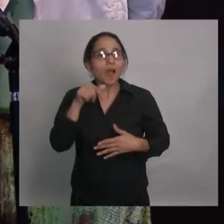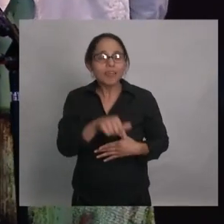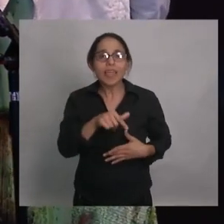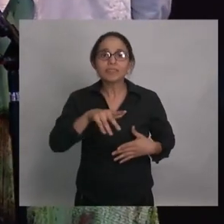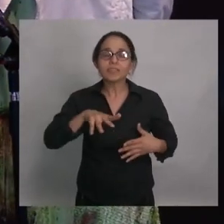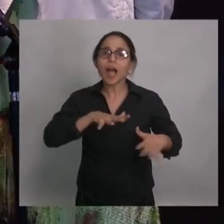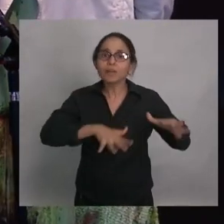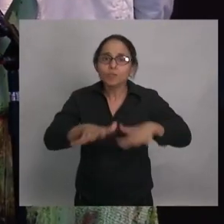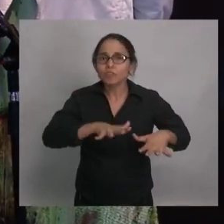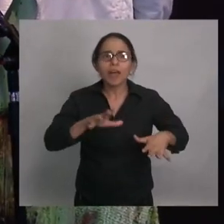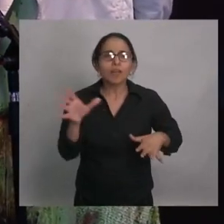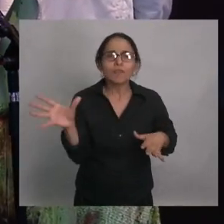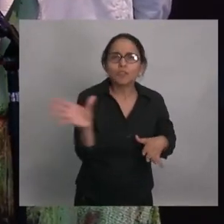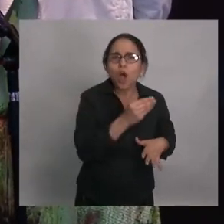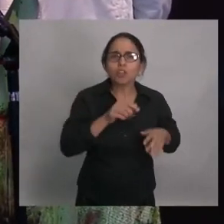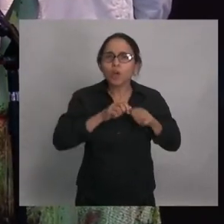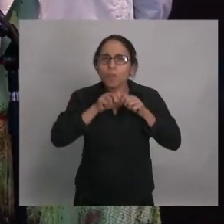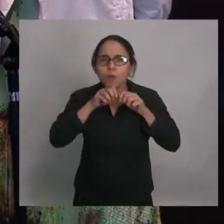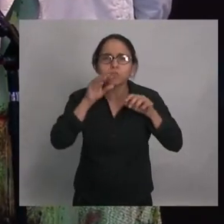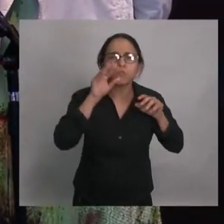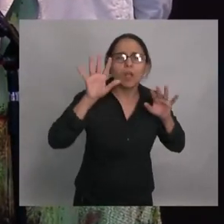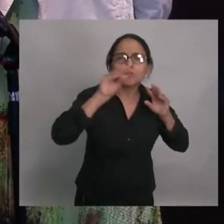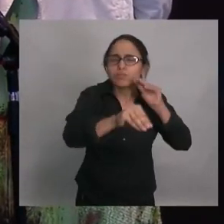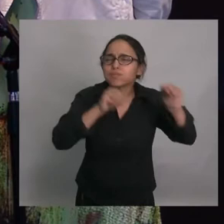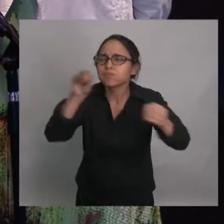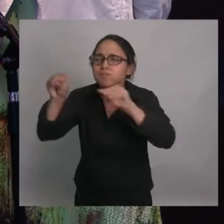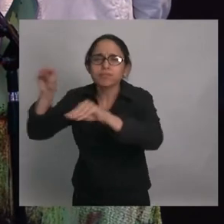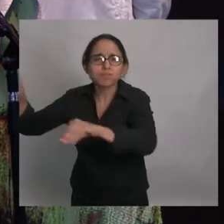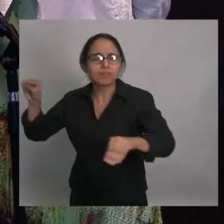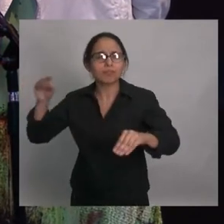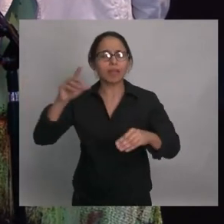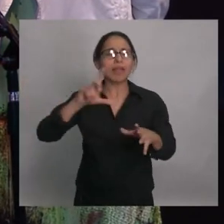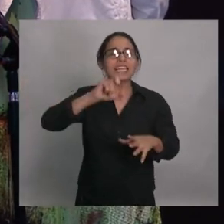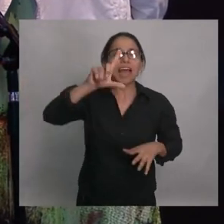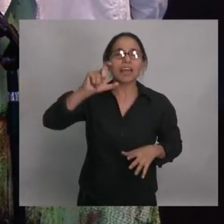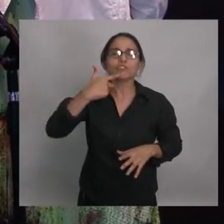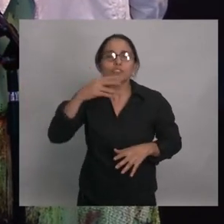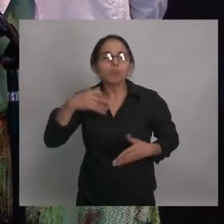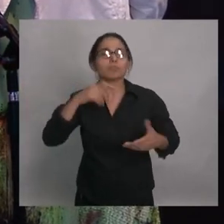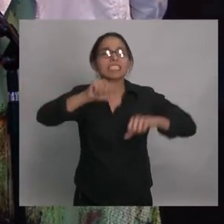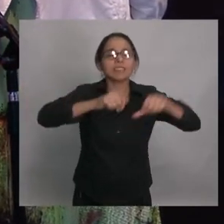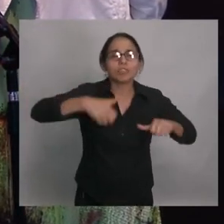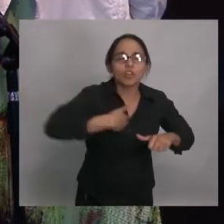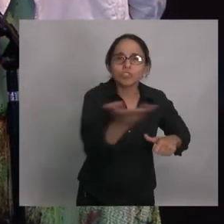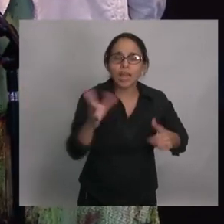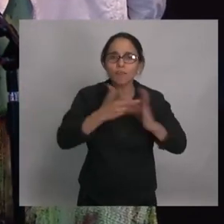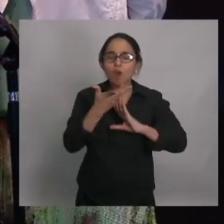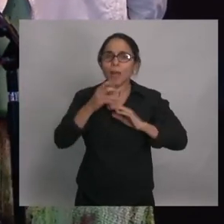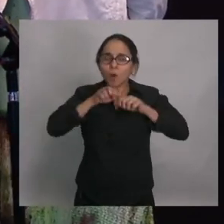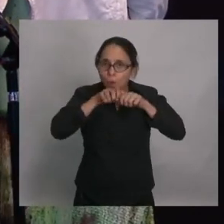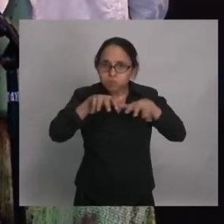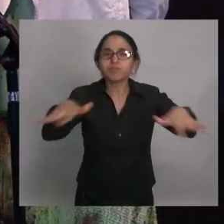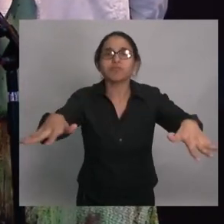entró en las casas en las oficinas de todo el mundo en las ciencias sociales entonces estoy particularmente